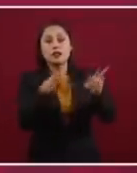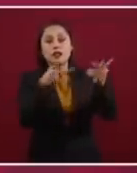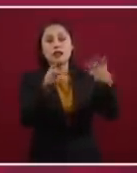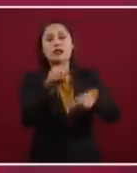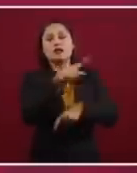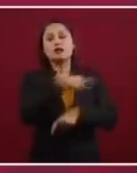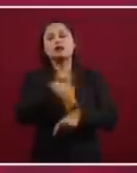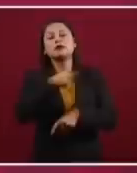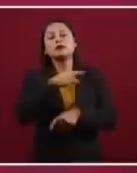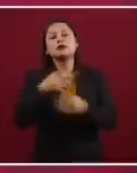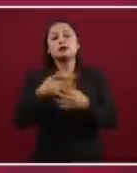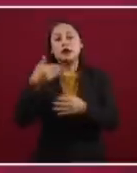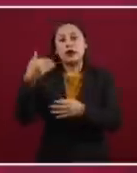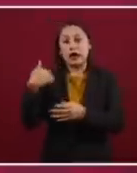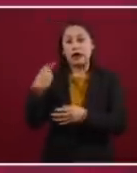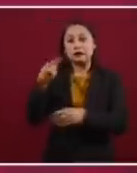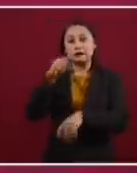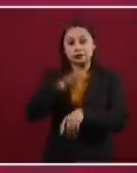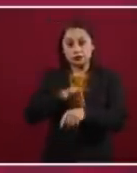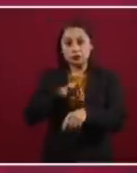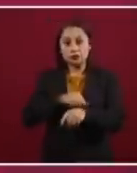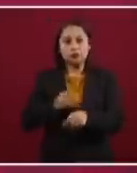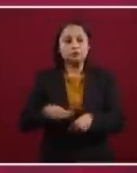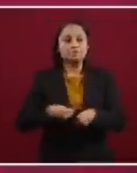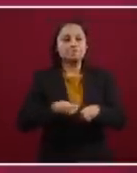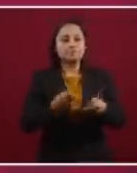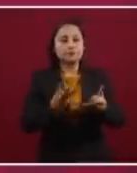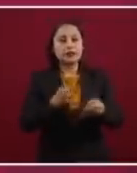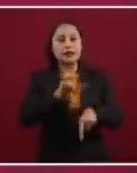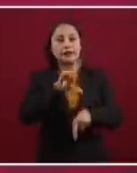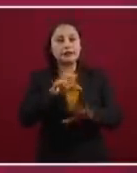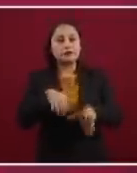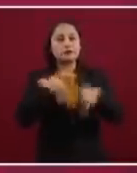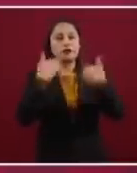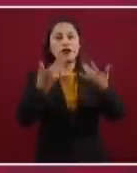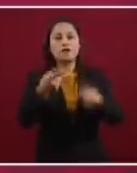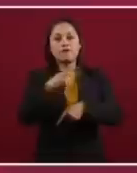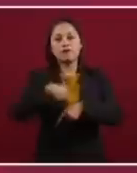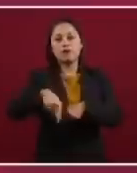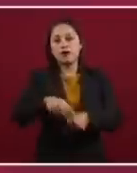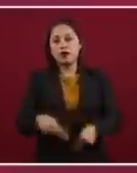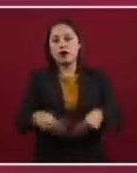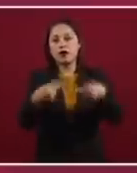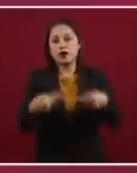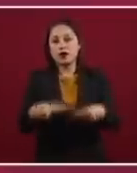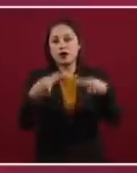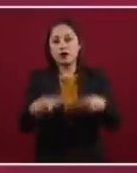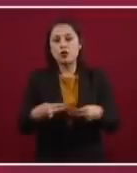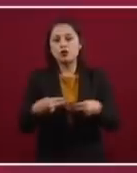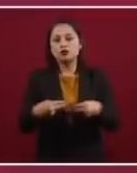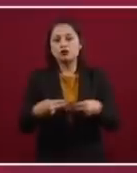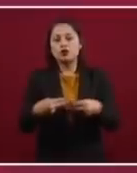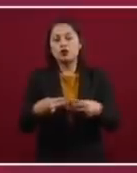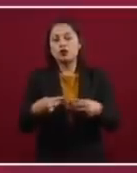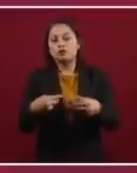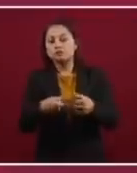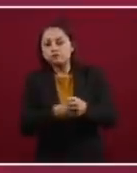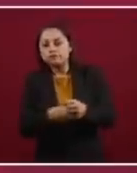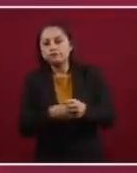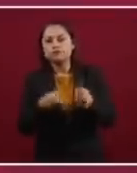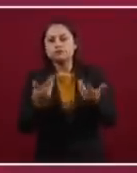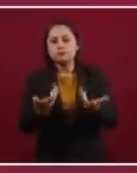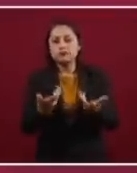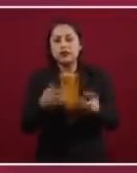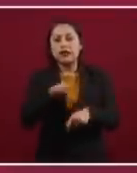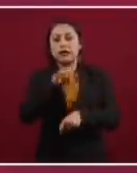inducida por el uso médico de los opioides y ahora vemos ya señales de uso en méjico y nos